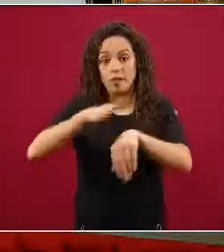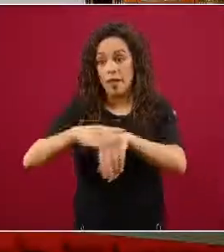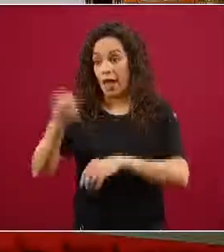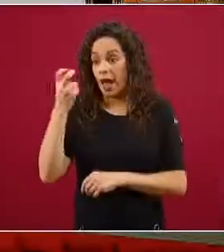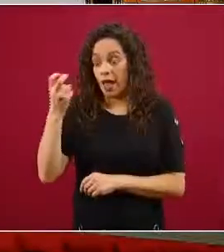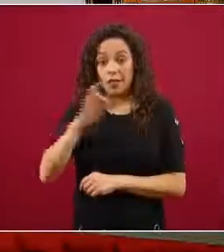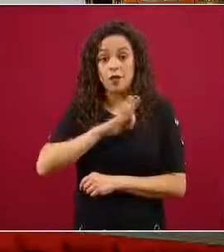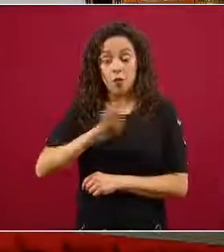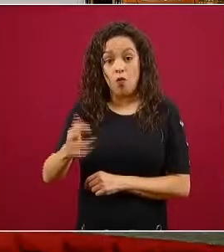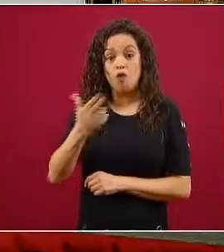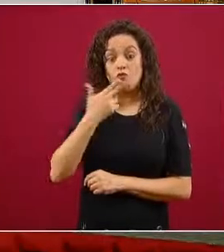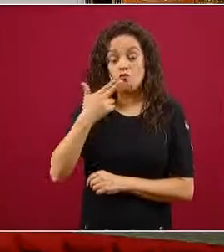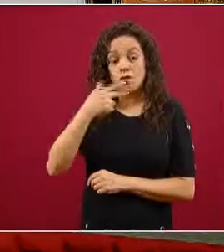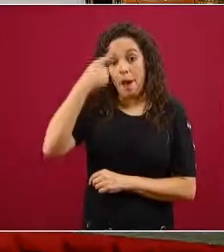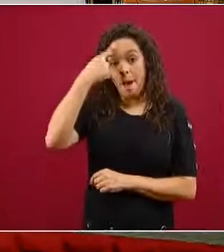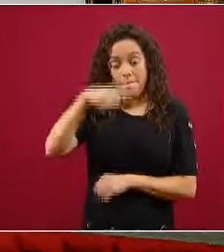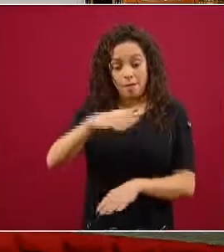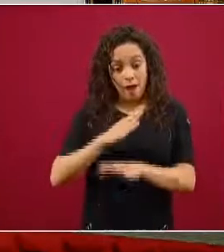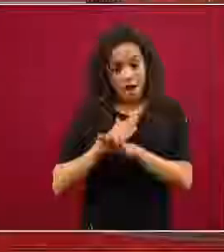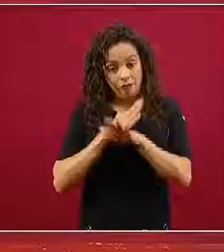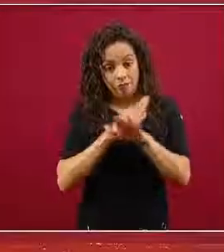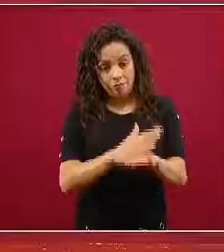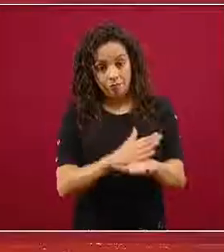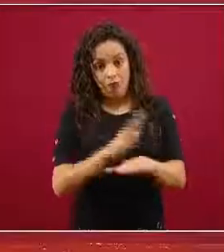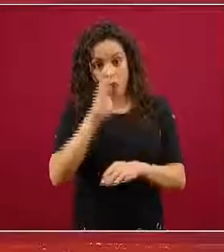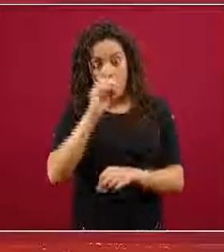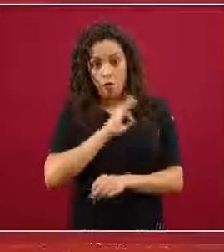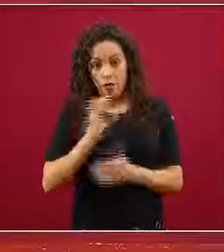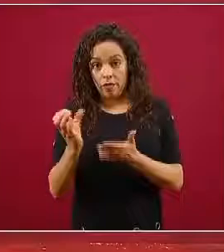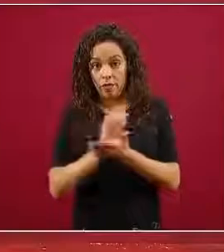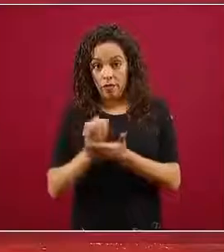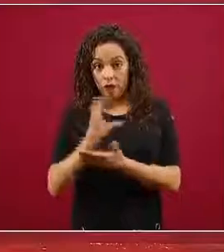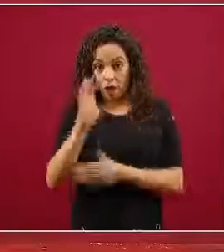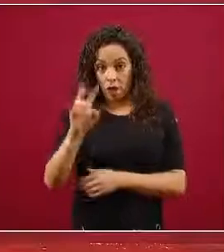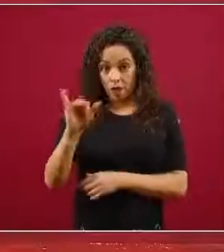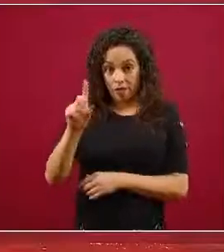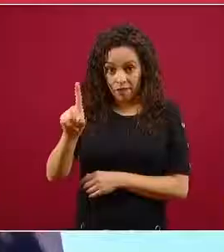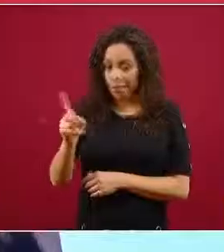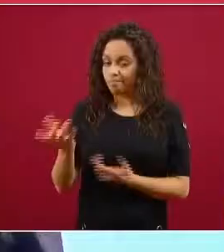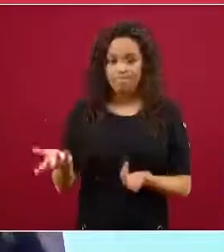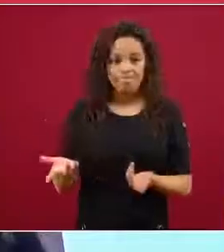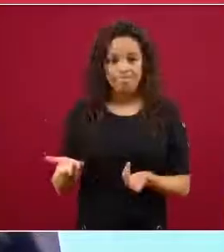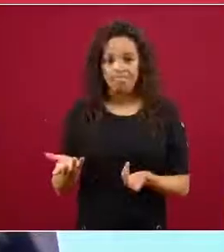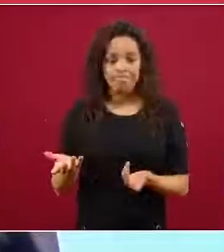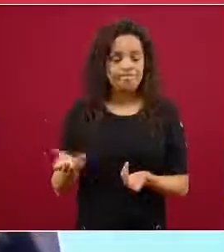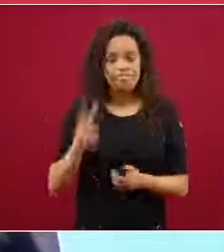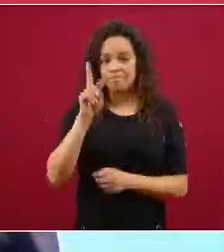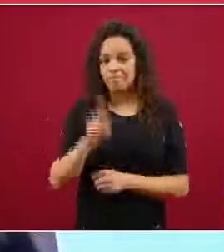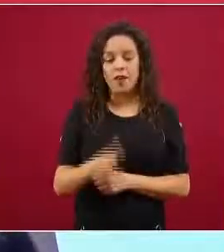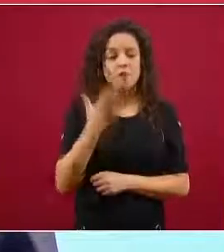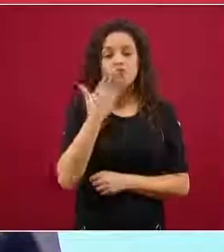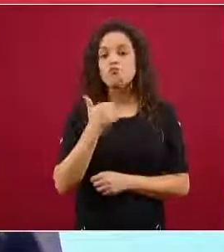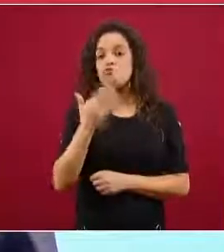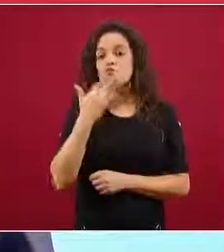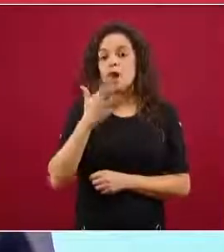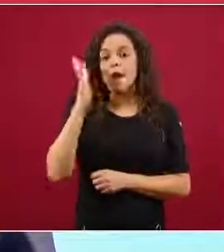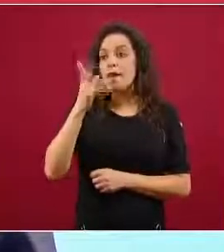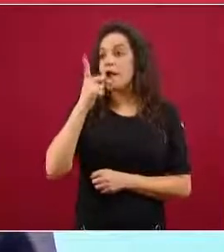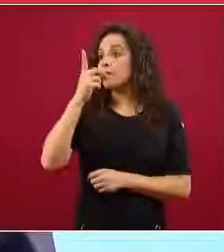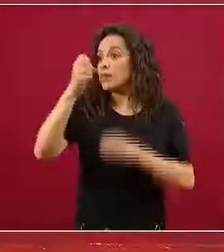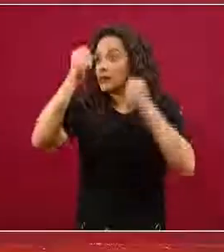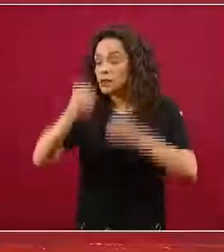prevenir o tratar el COVID o la COVID. No existe evidencia científica, no es un